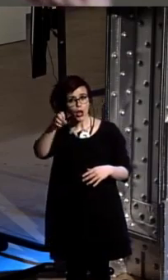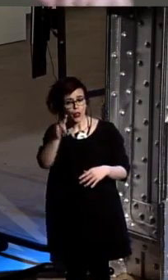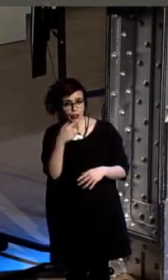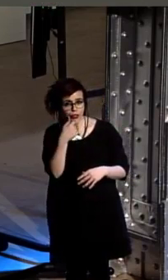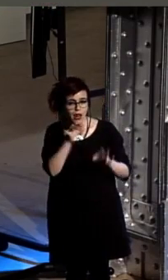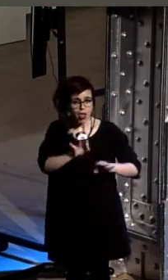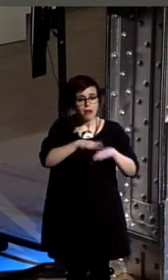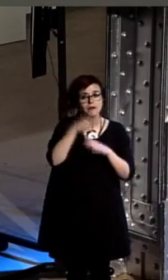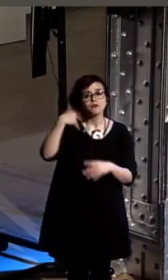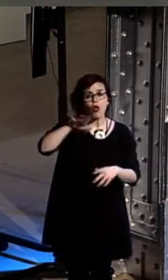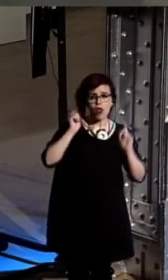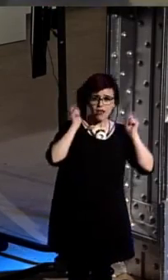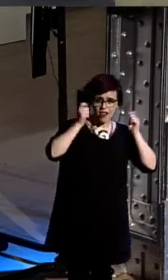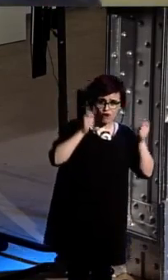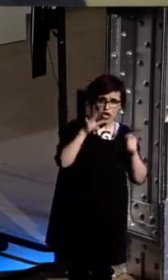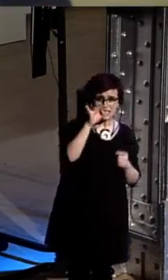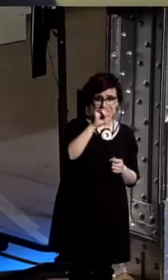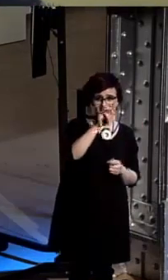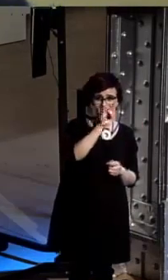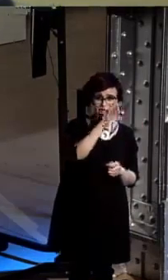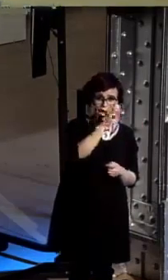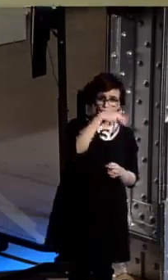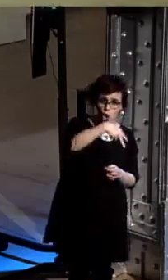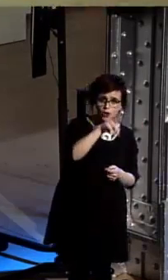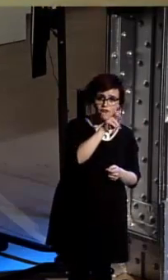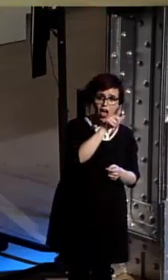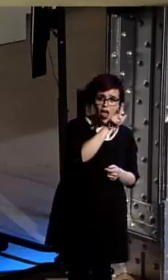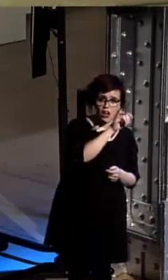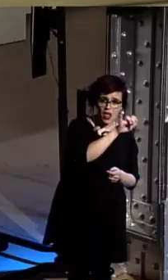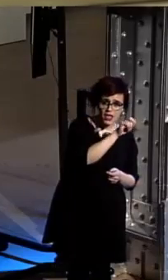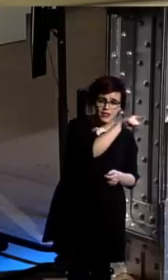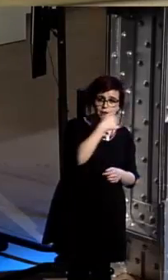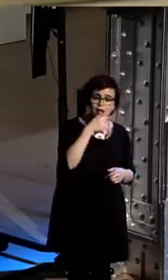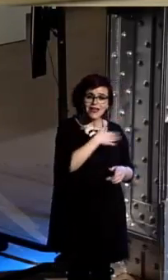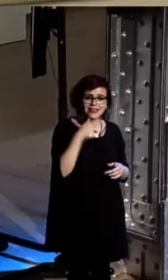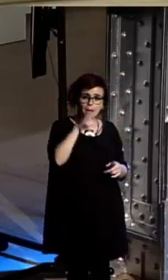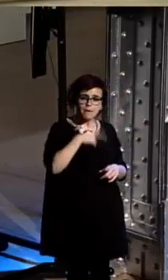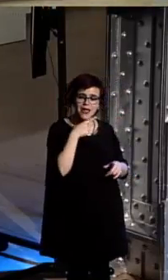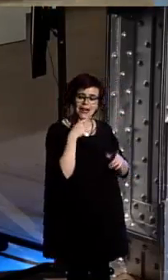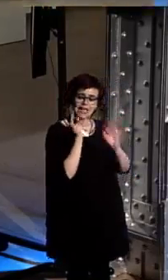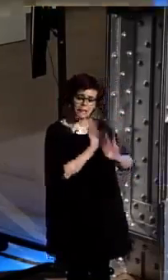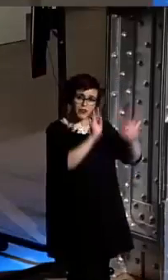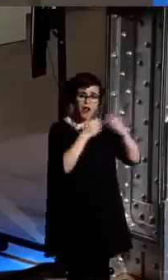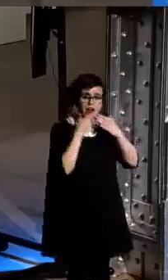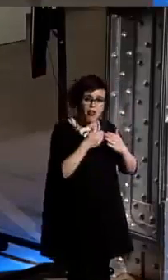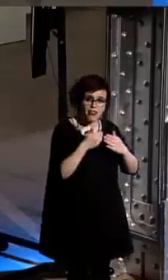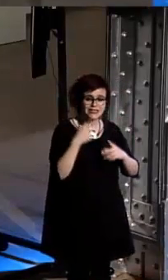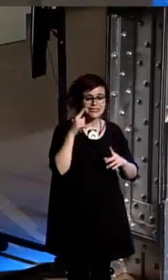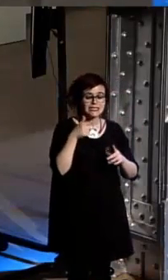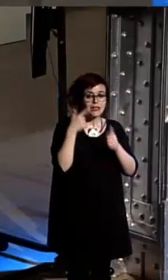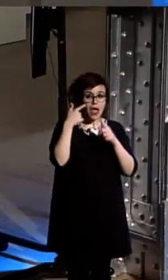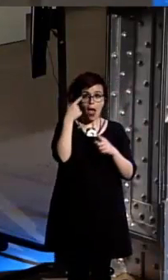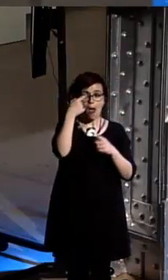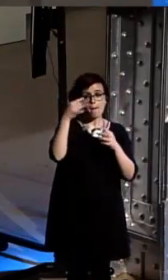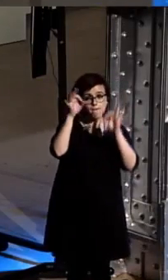empresa en Silicon Valley que está utilizando el seguimiento visual para poder tratar la enfermedad de Alzheimer con seguimiento visual de la